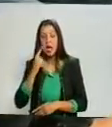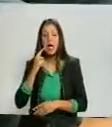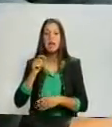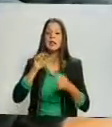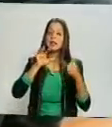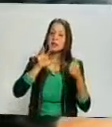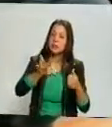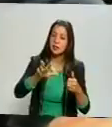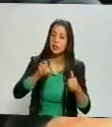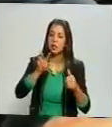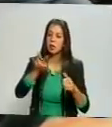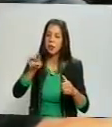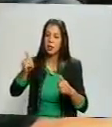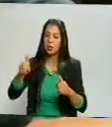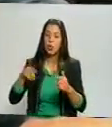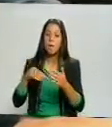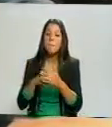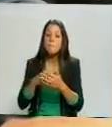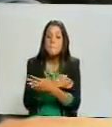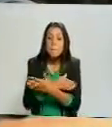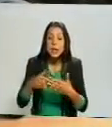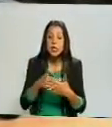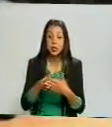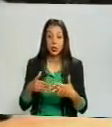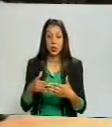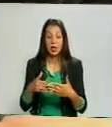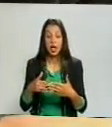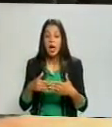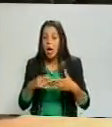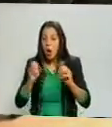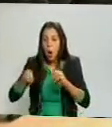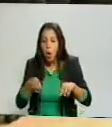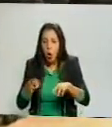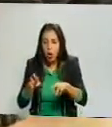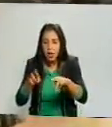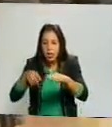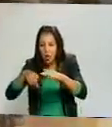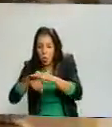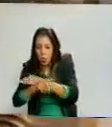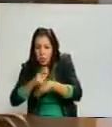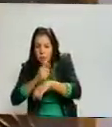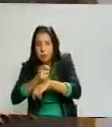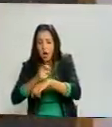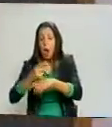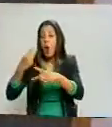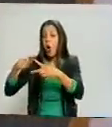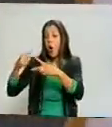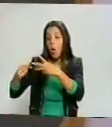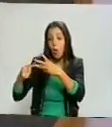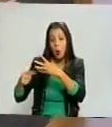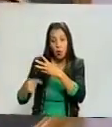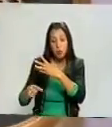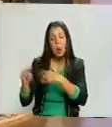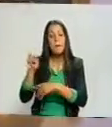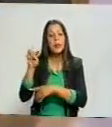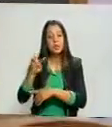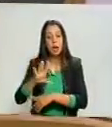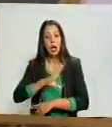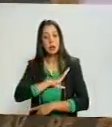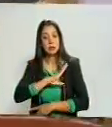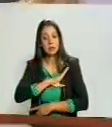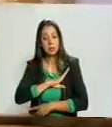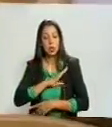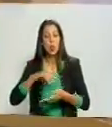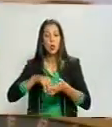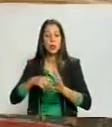bauxita. Eso solamente el arco minero Orinoco, sin incluir el resto de los minerales de Venezuela,